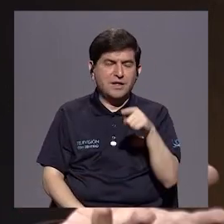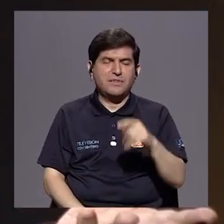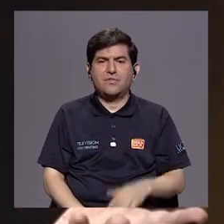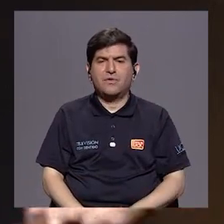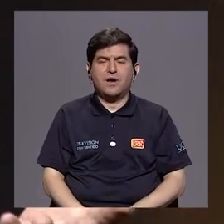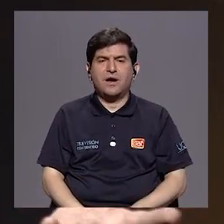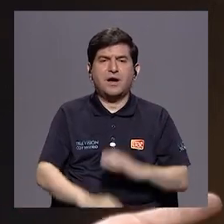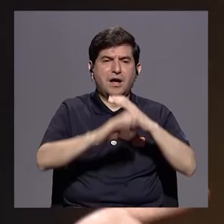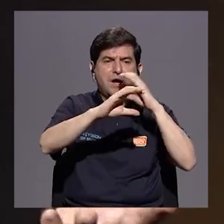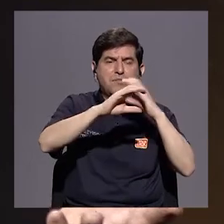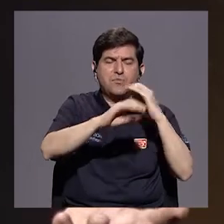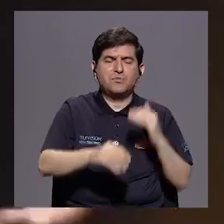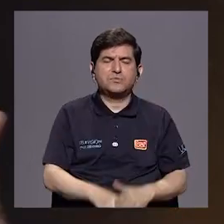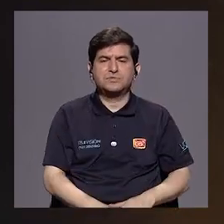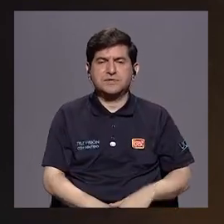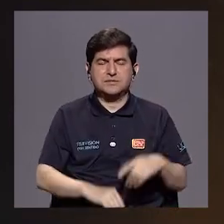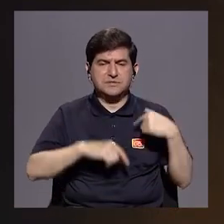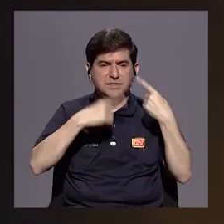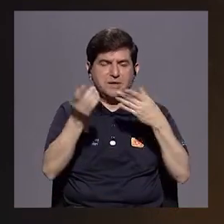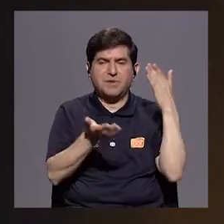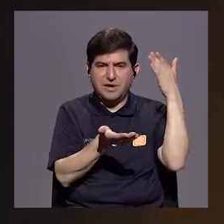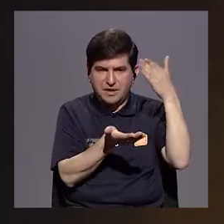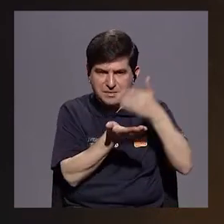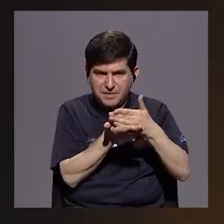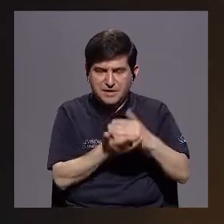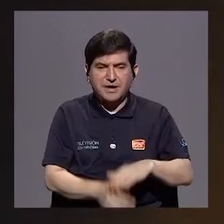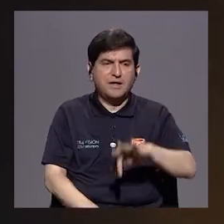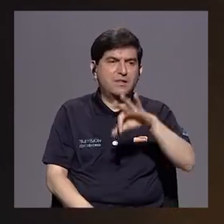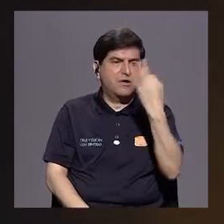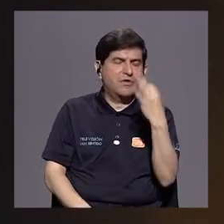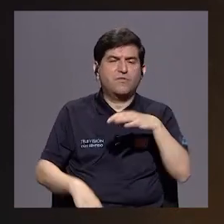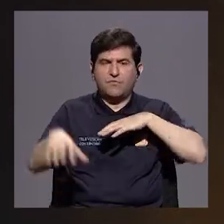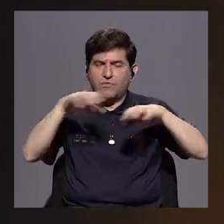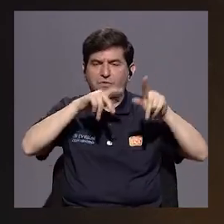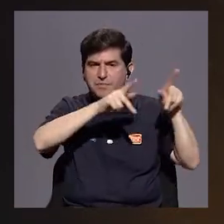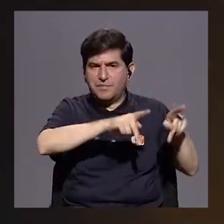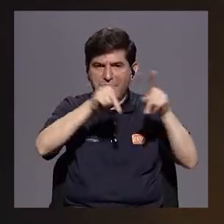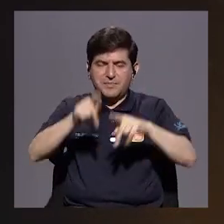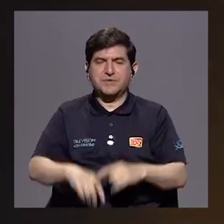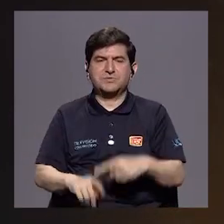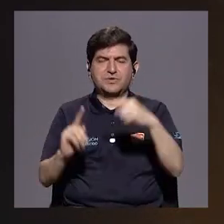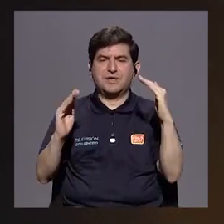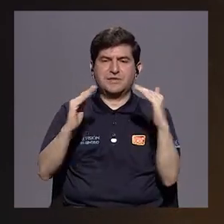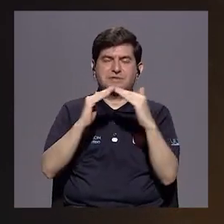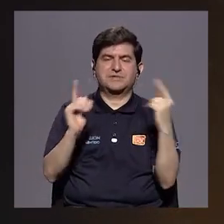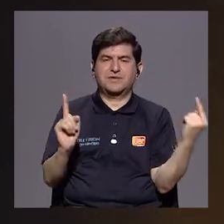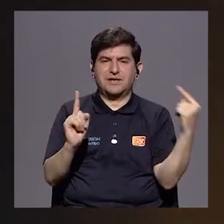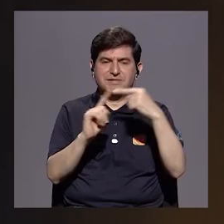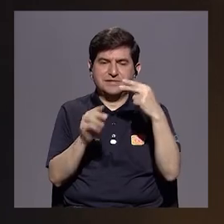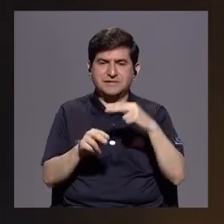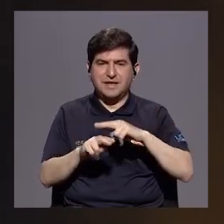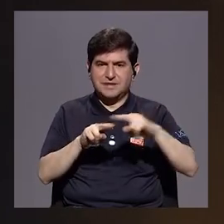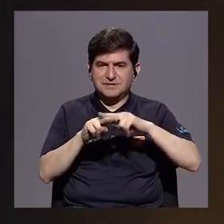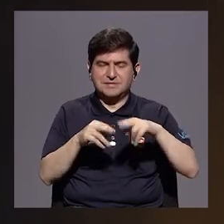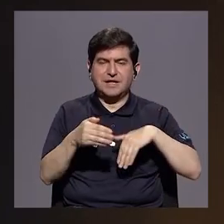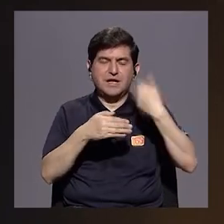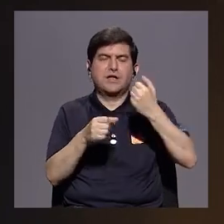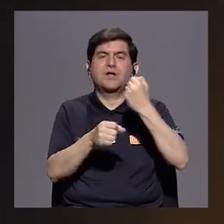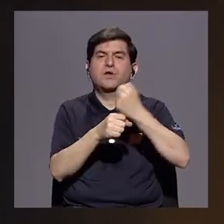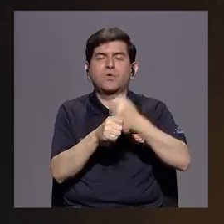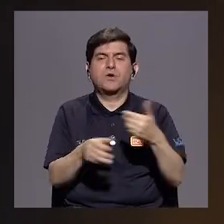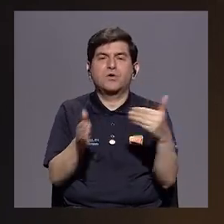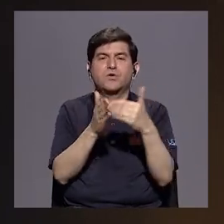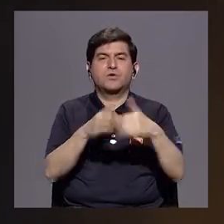líneas de autobuses que llegan a esas terminales sin tener la forma en la que se van a mover las personas de su casa al tren y el tren al trabajo